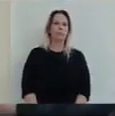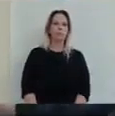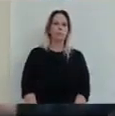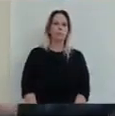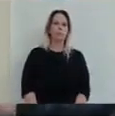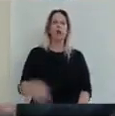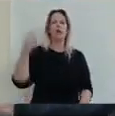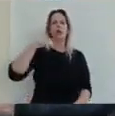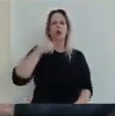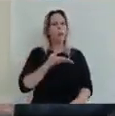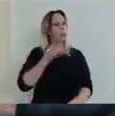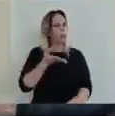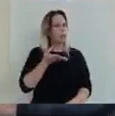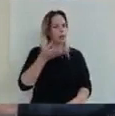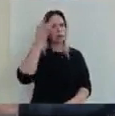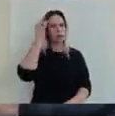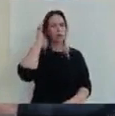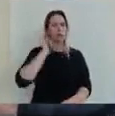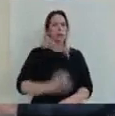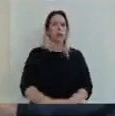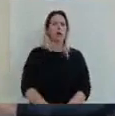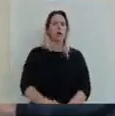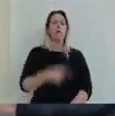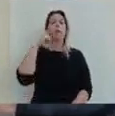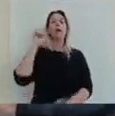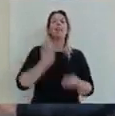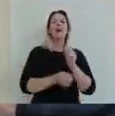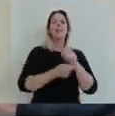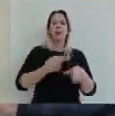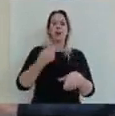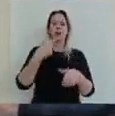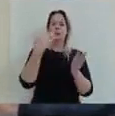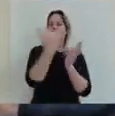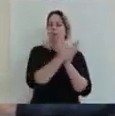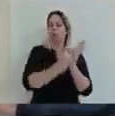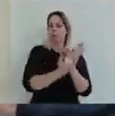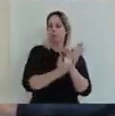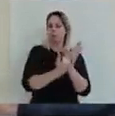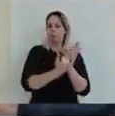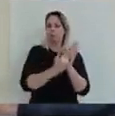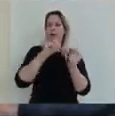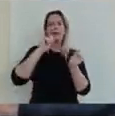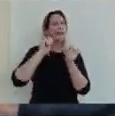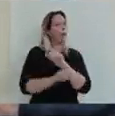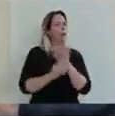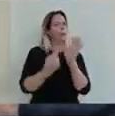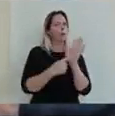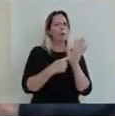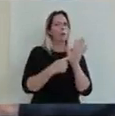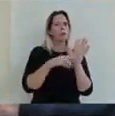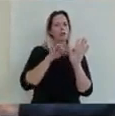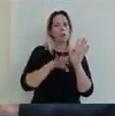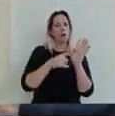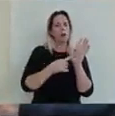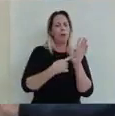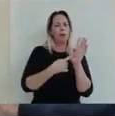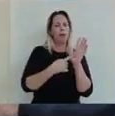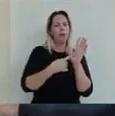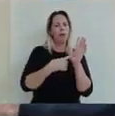pedir después que se modifique, porque ahí en el orden del día dice que se pide solamente los balances